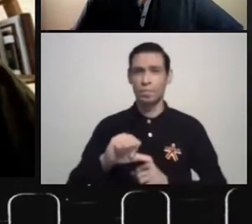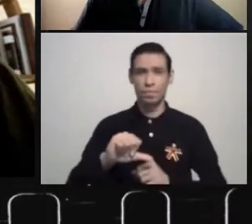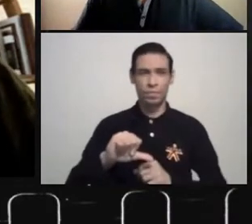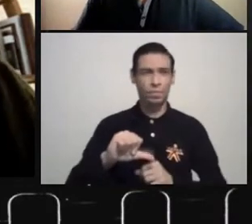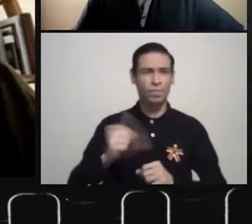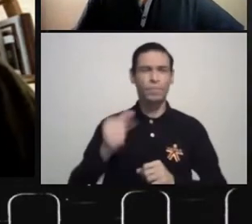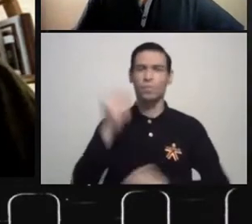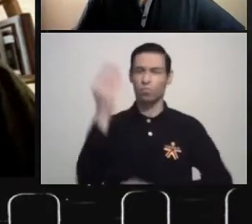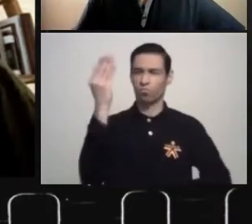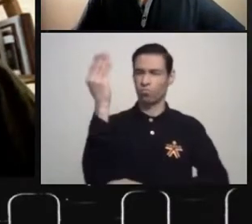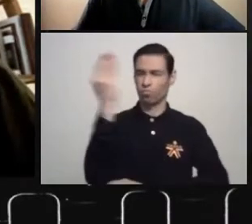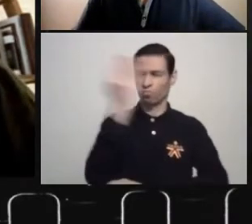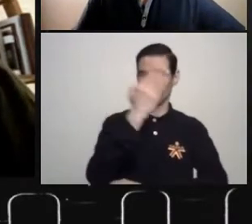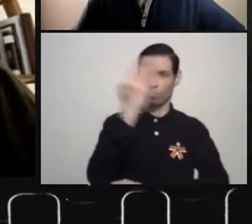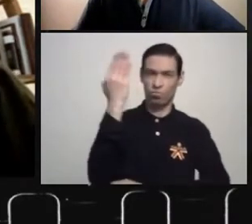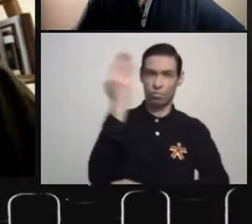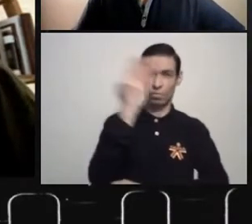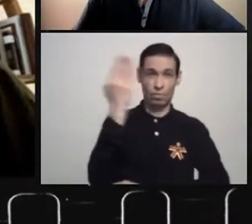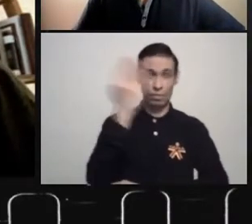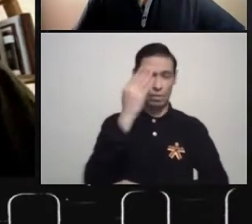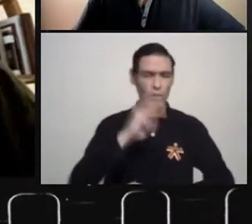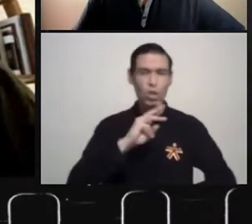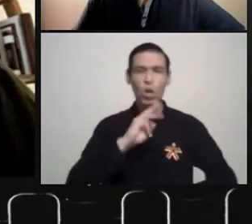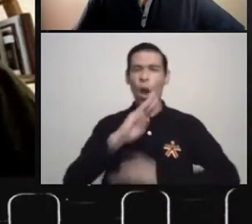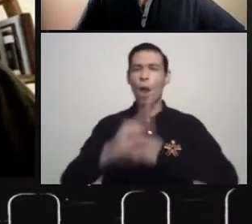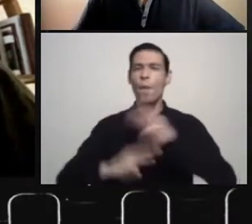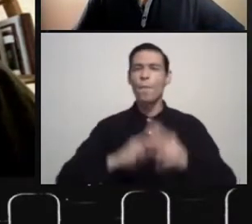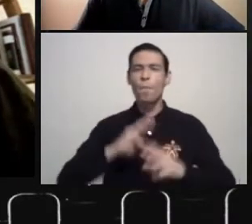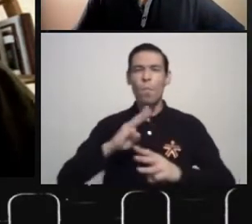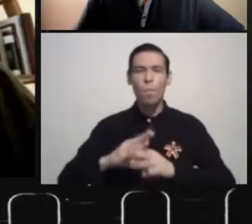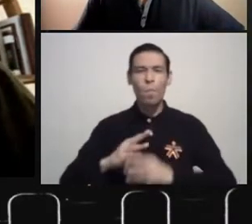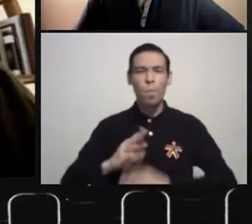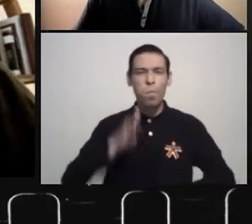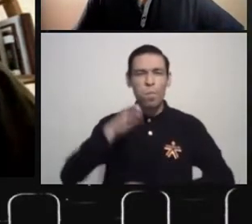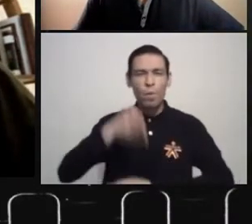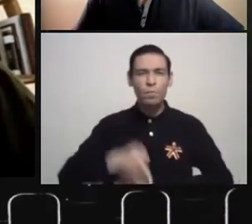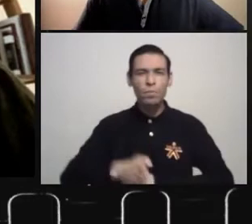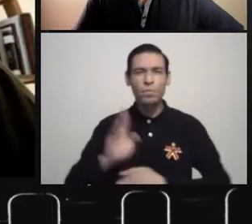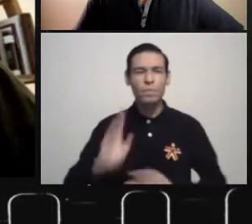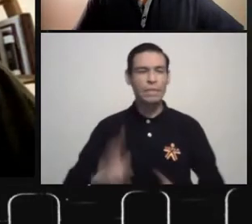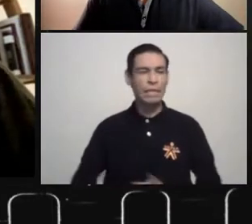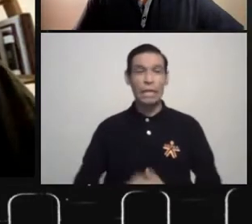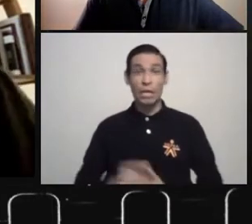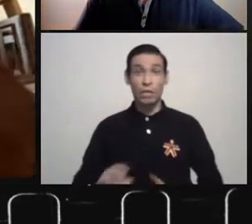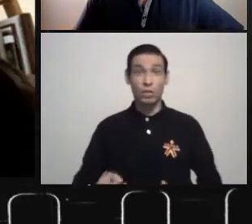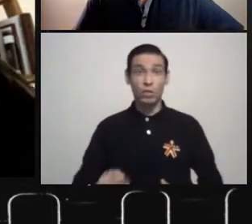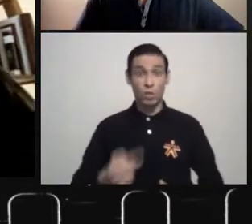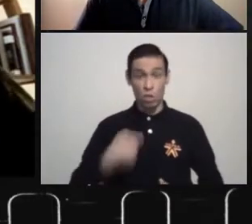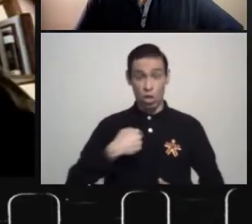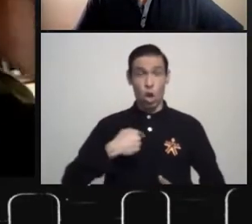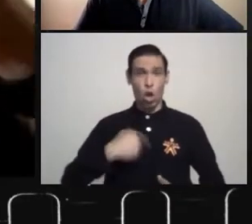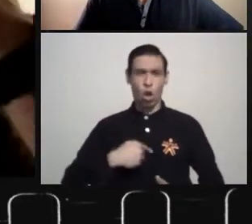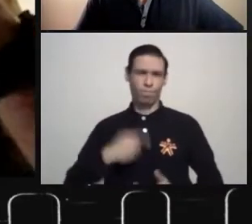muy linda, para mí fue un reto ser este papá del barrio Laureles de Medellín, siendo yo cachaco, pero bueno, ya venía de varios